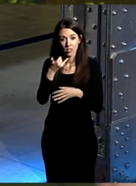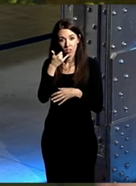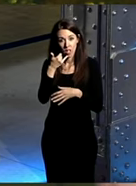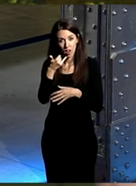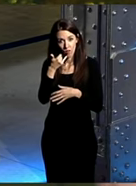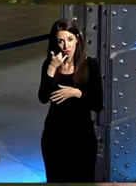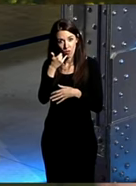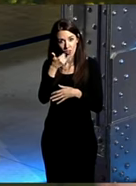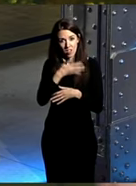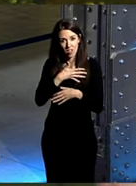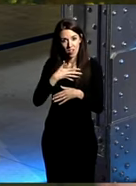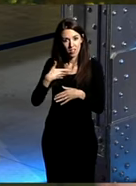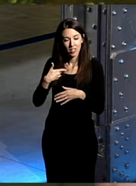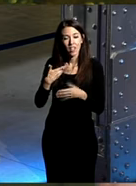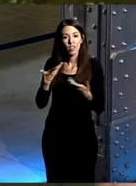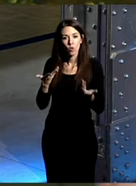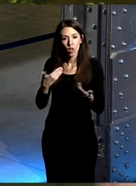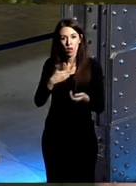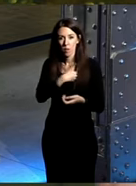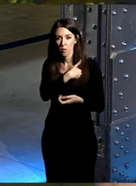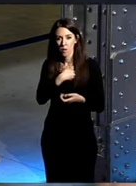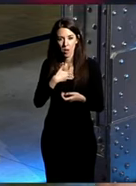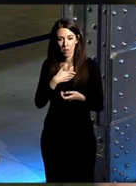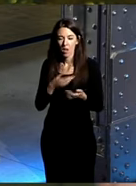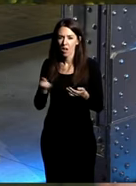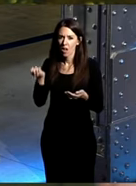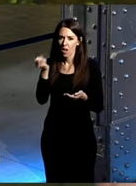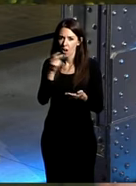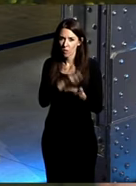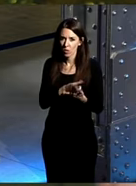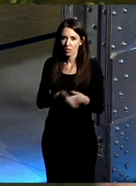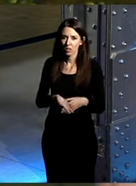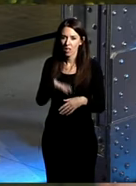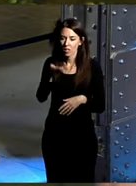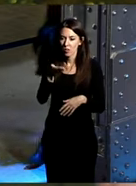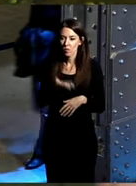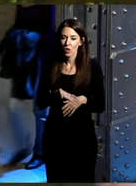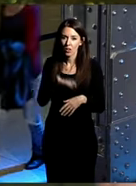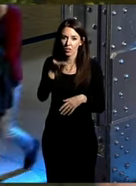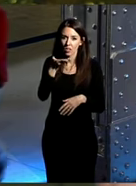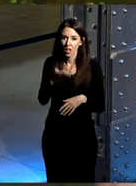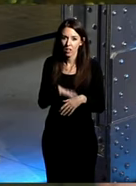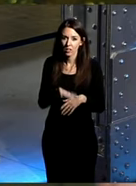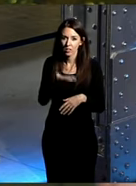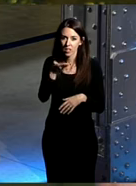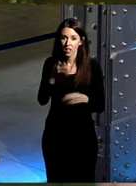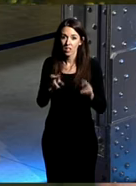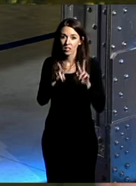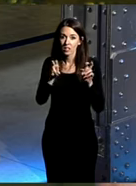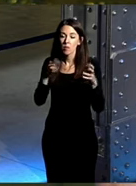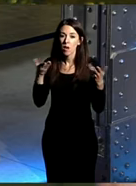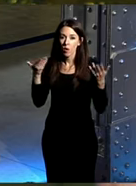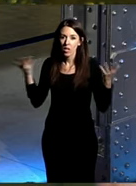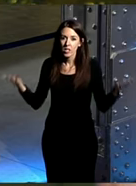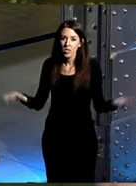Telefónica quisiera tener un papel y una apuesta muy importante en lo que es el